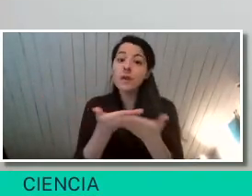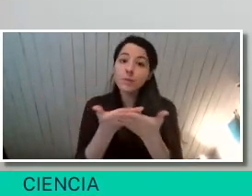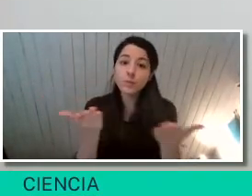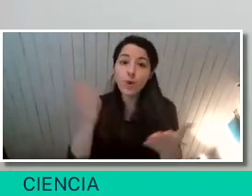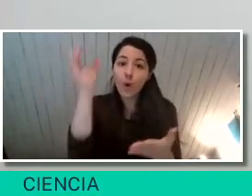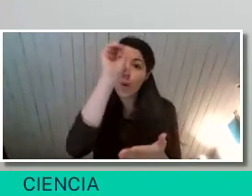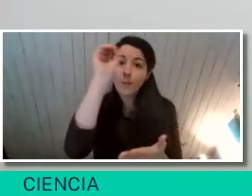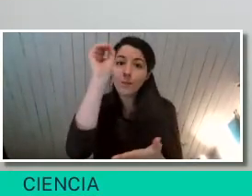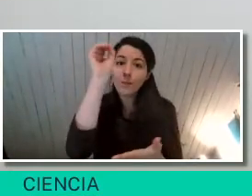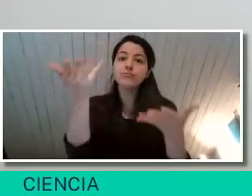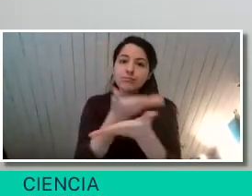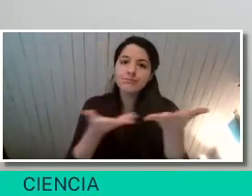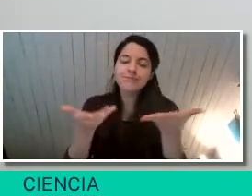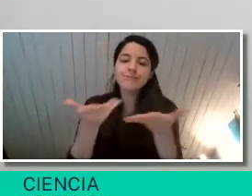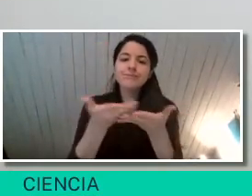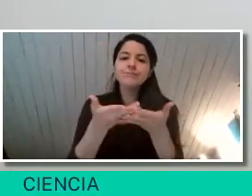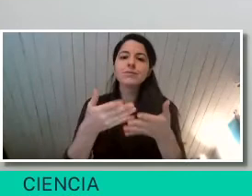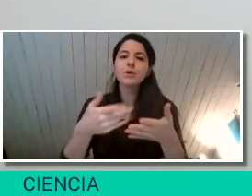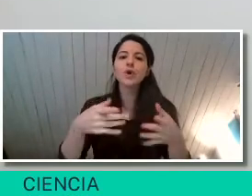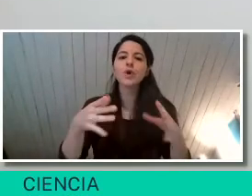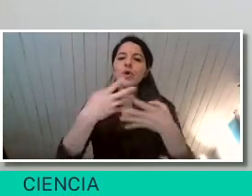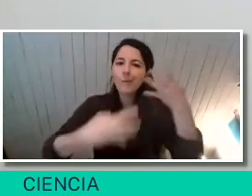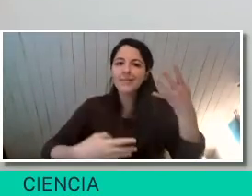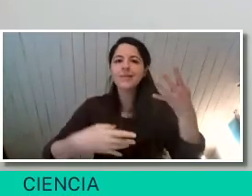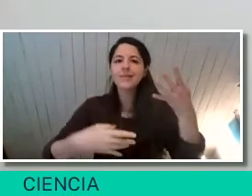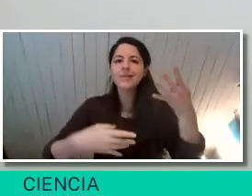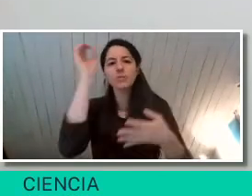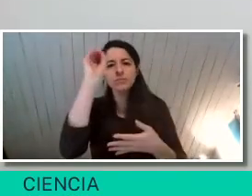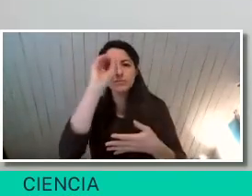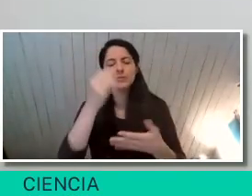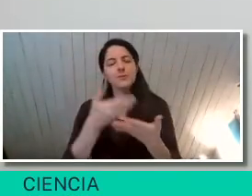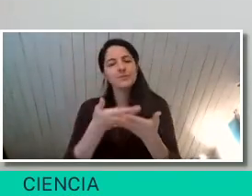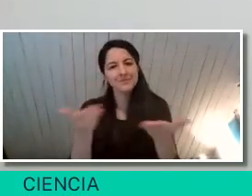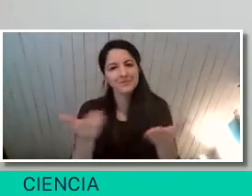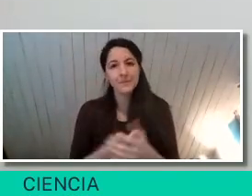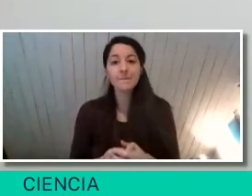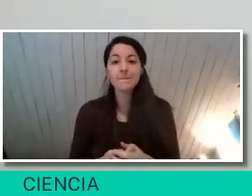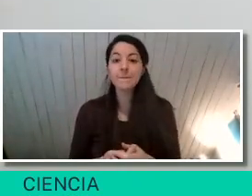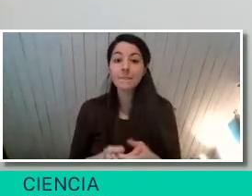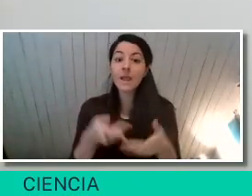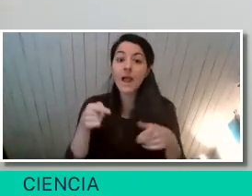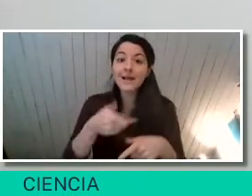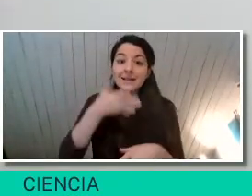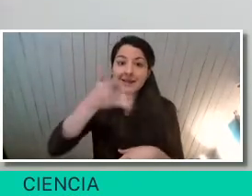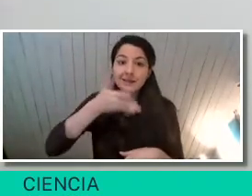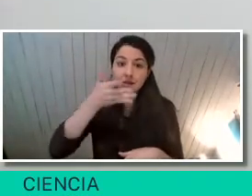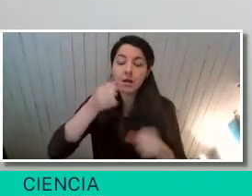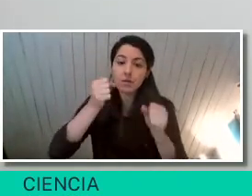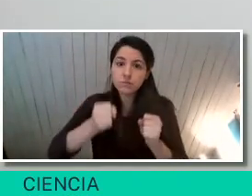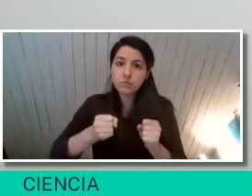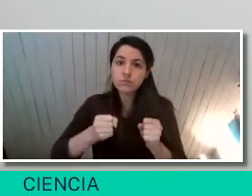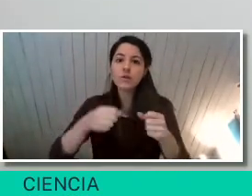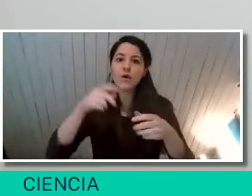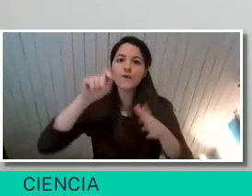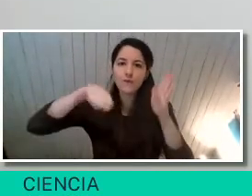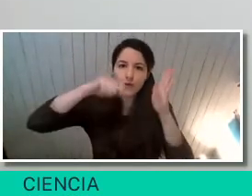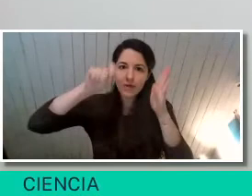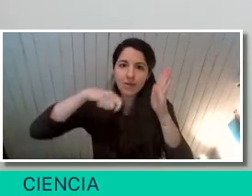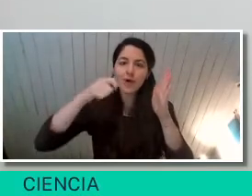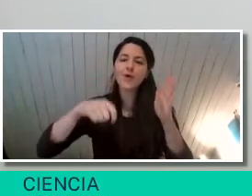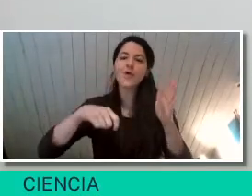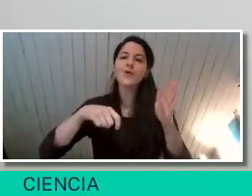sus comentarios y sugerencias. Esta charla estará disponible en formato video por nuestras redes sociales en